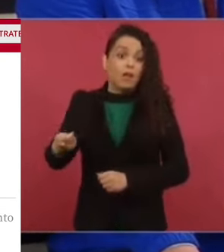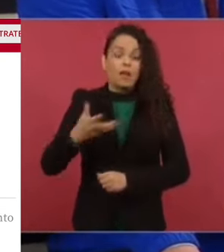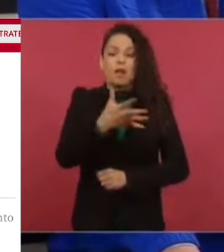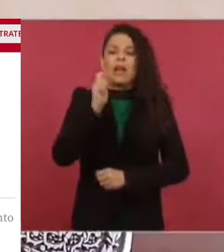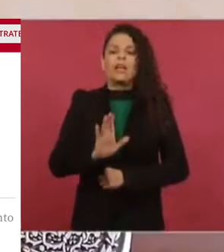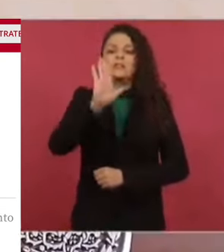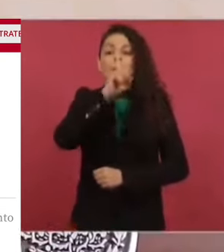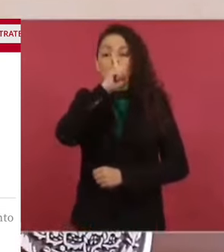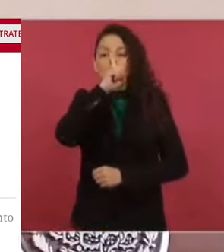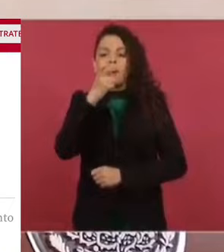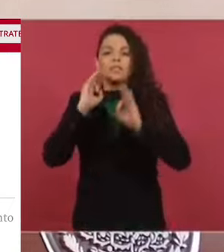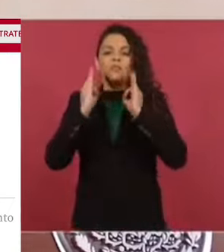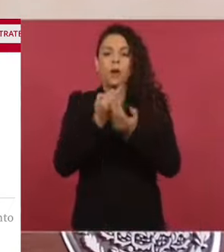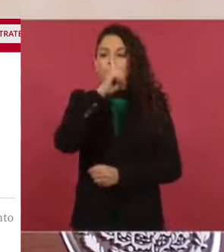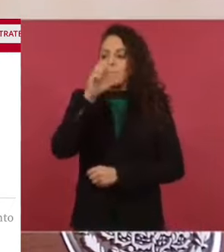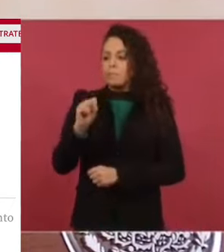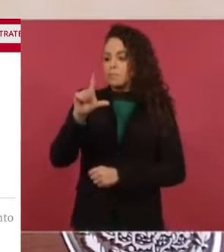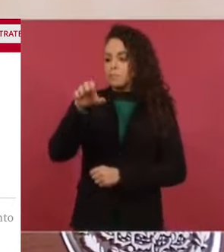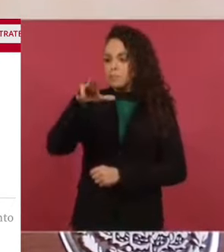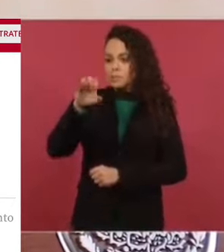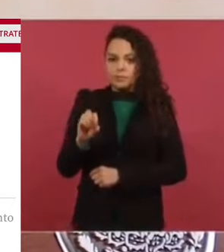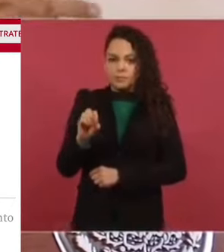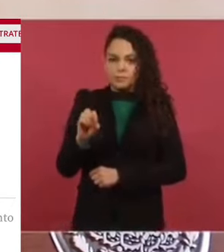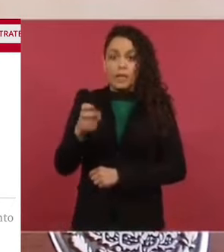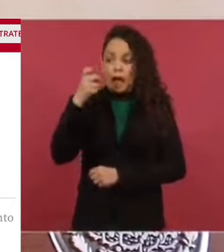esta es una forma de silencio. pero es lo mismo. En el fondo, es decir,